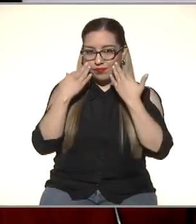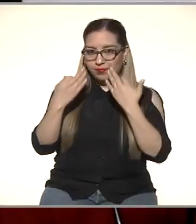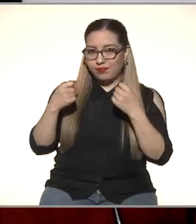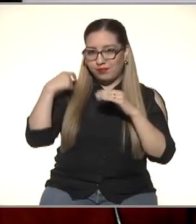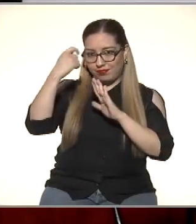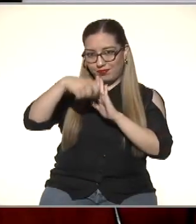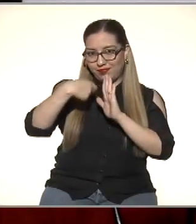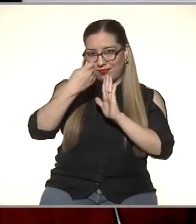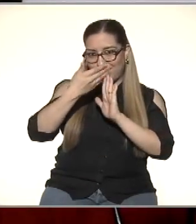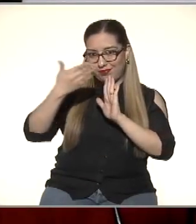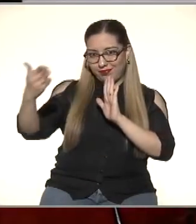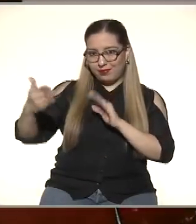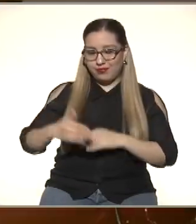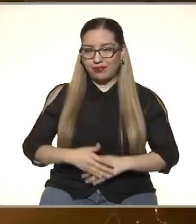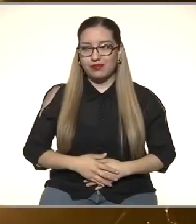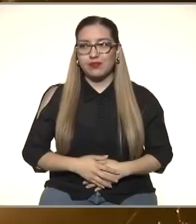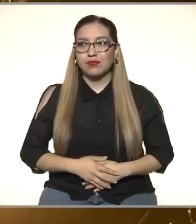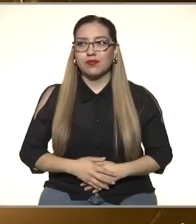verlo.